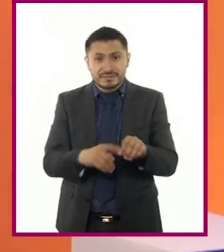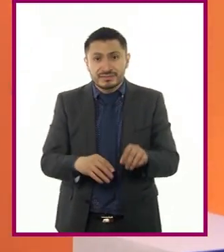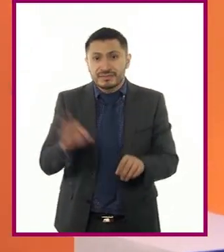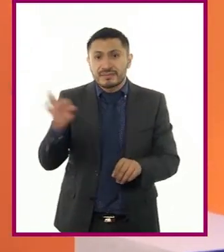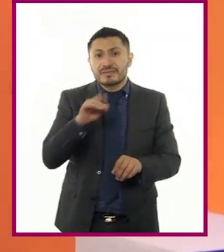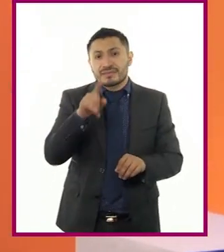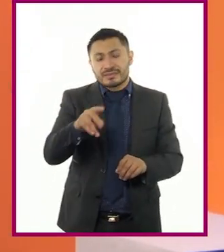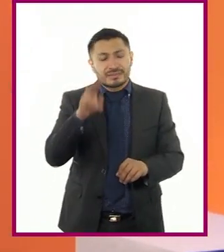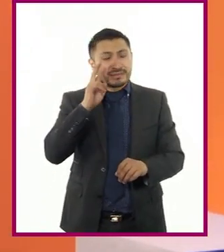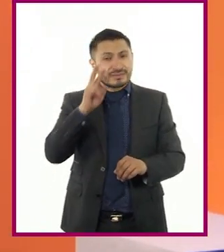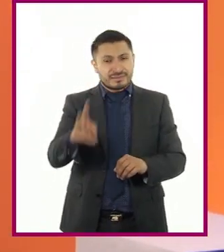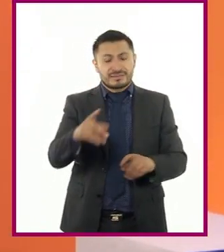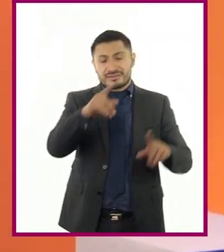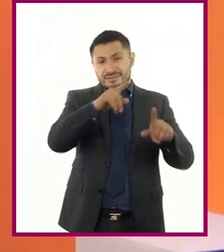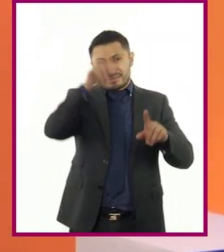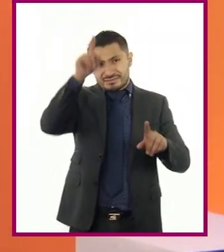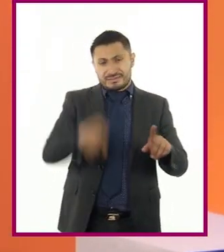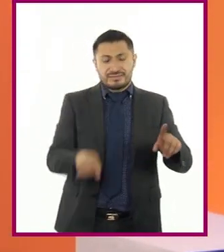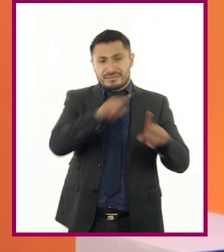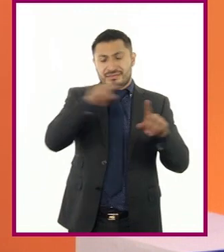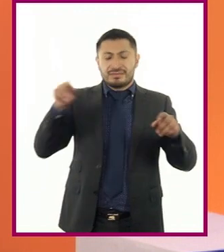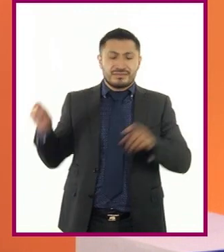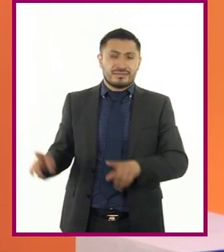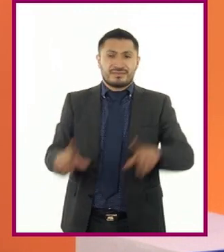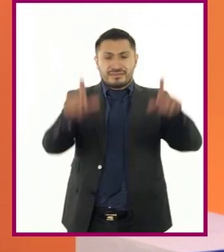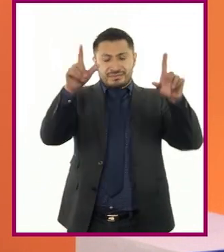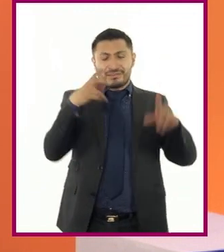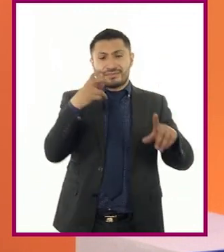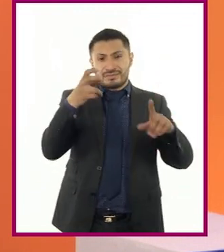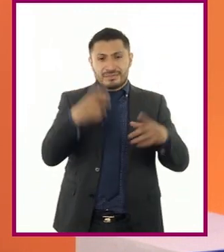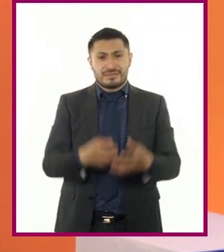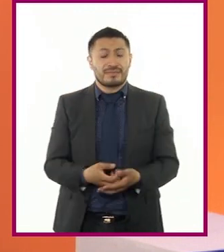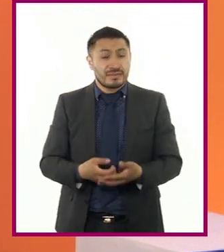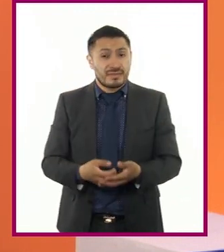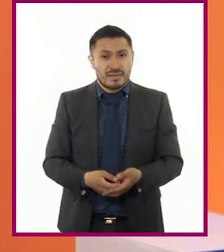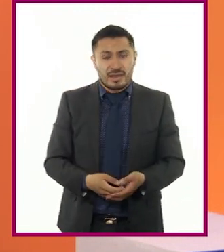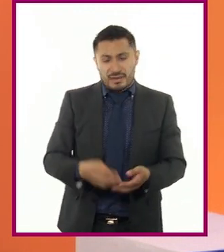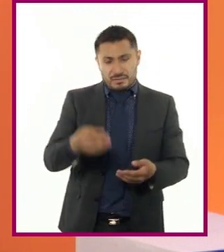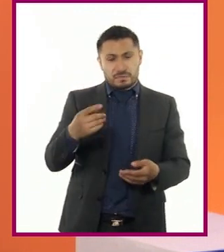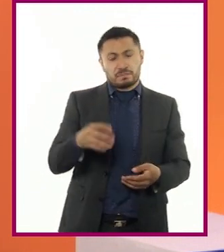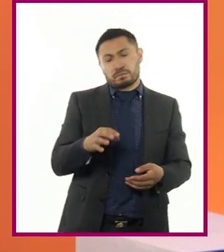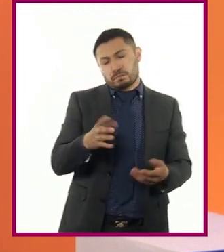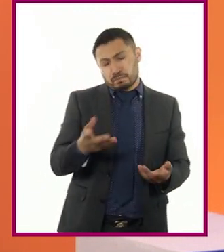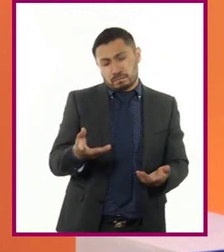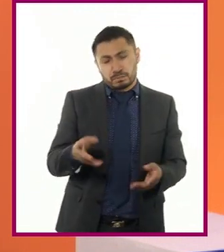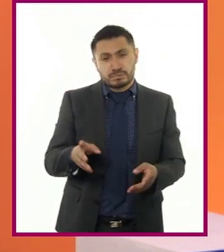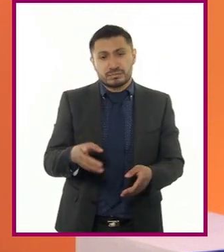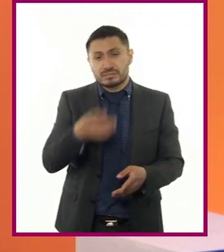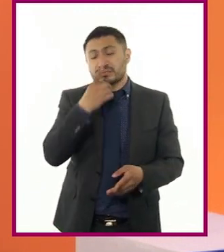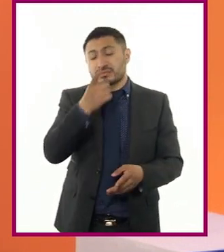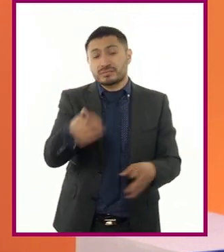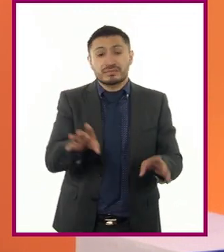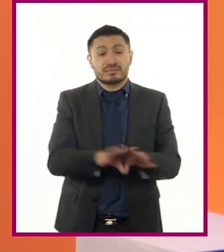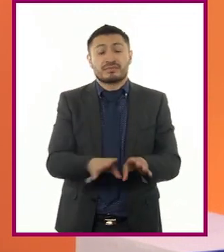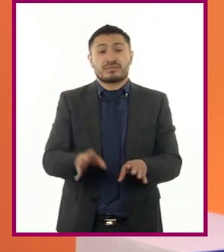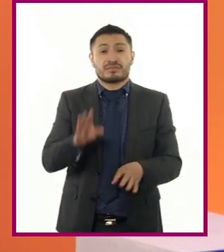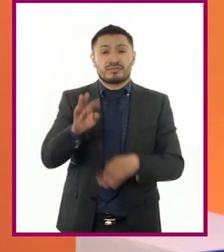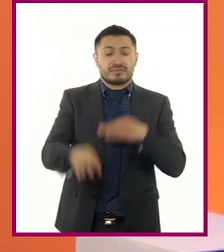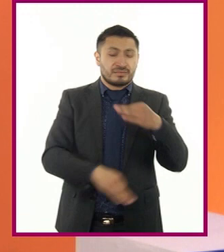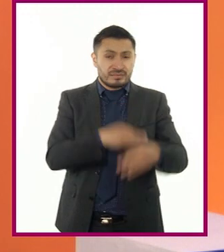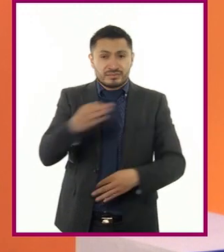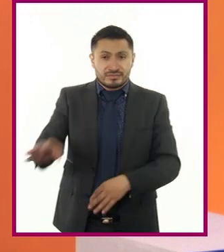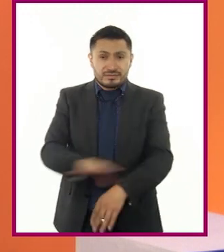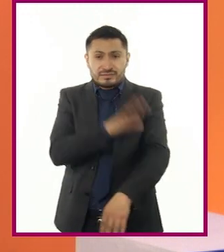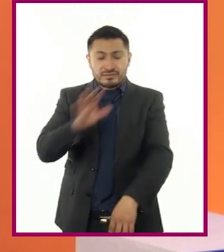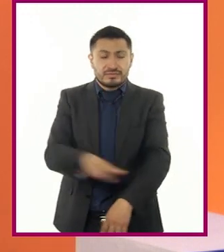como referencia la gráfica mostrada del espectro electromagnético, se podría decir que toda la energía que se ubica a la derecha del